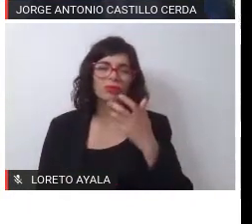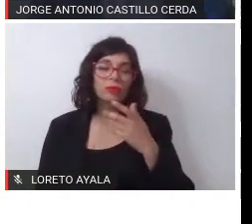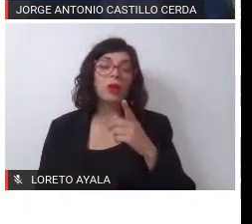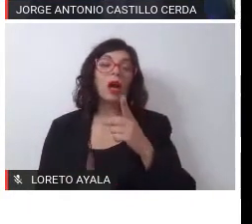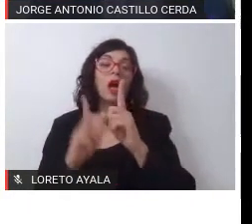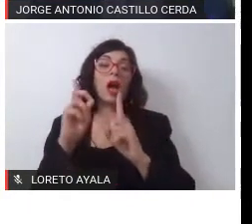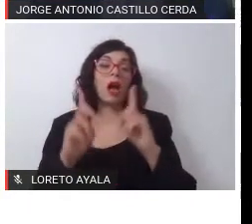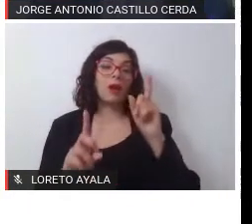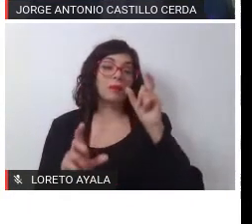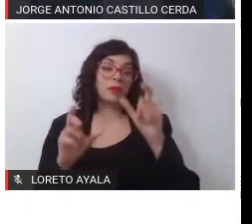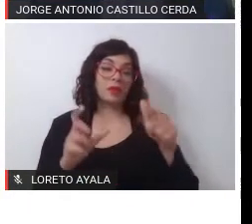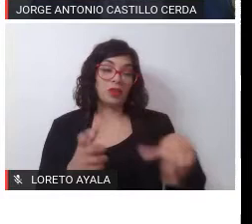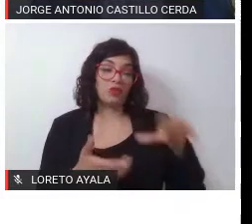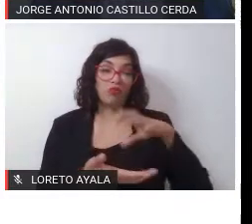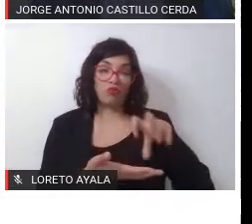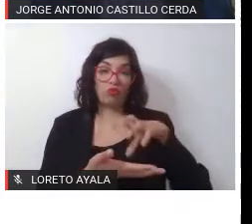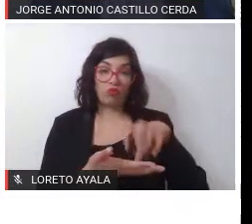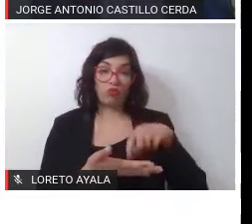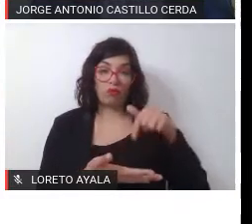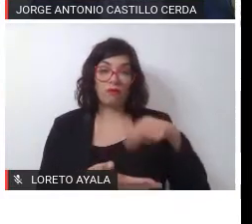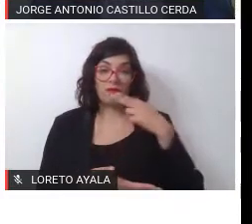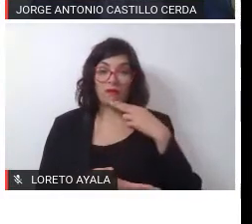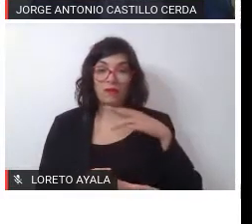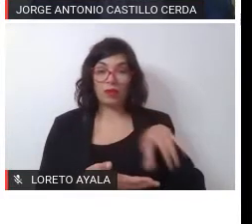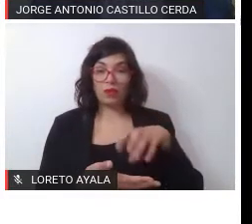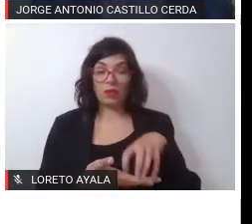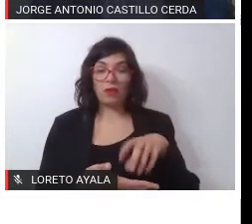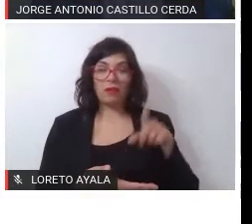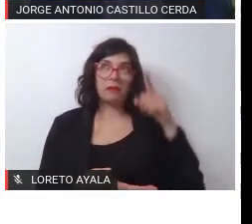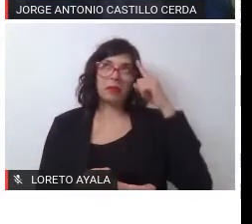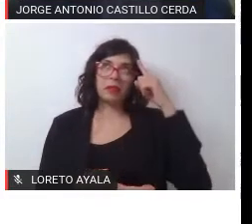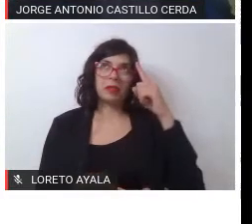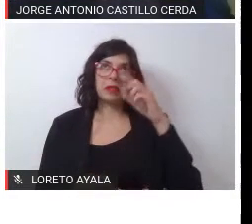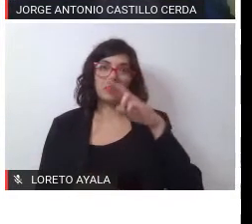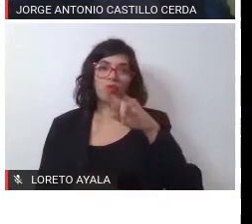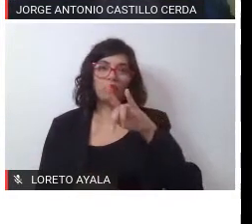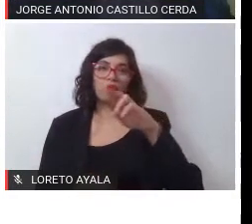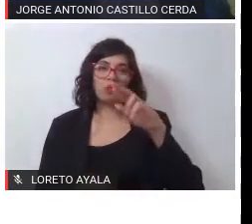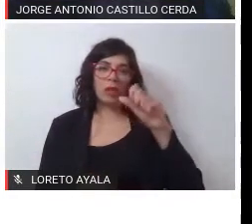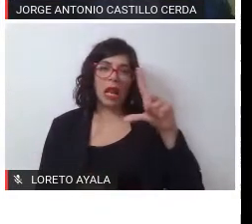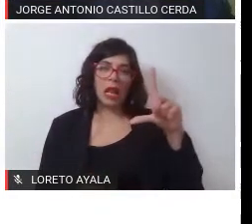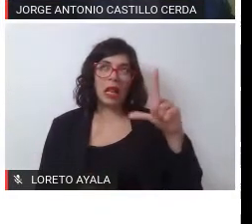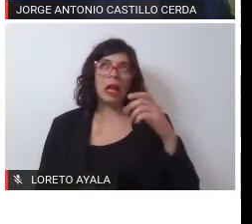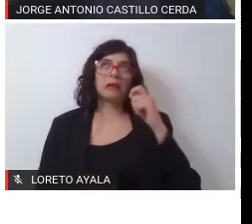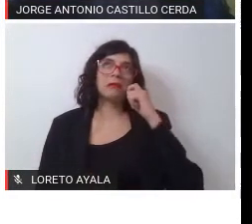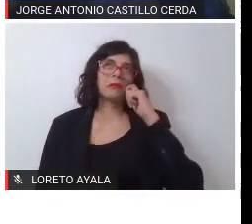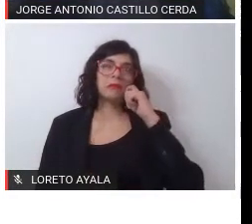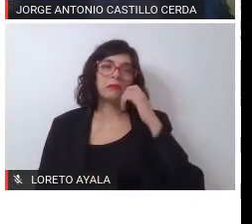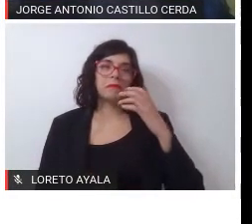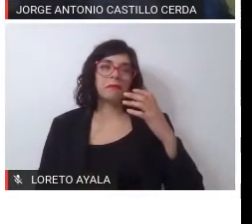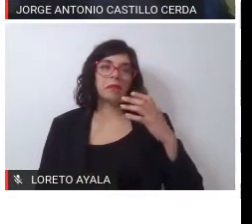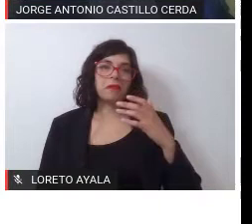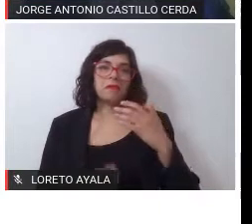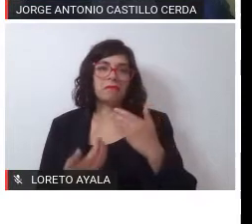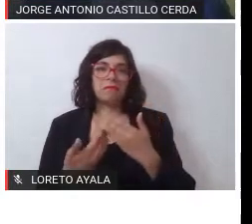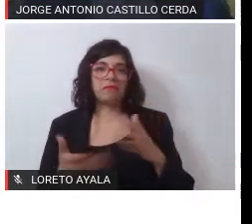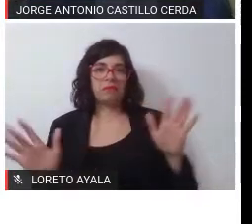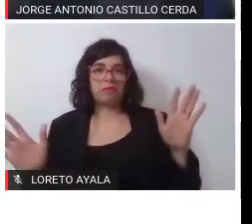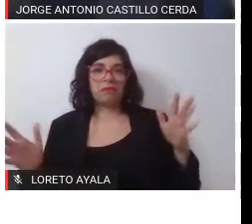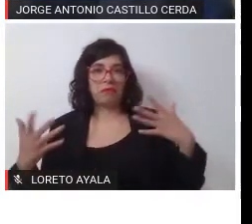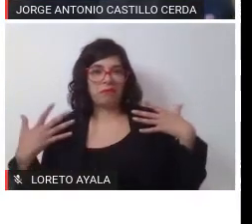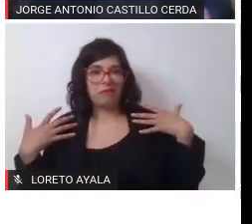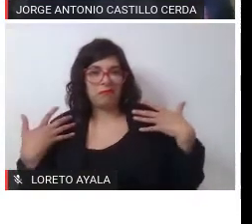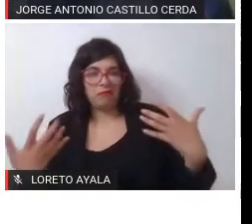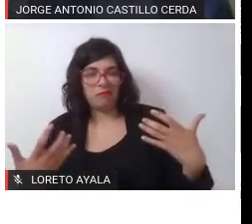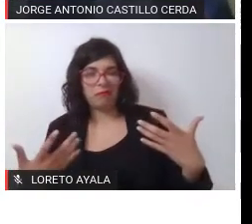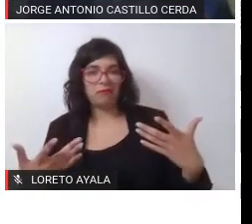somos citadinos, de repente pensamos que lo rural es el caserío, es el y por eso no